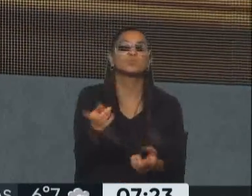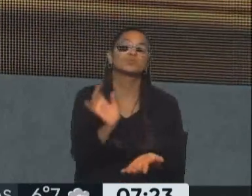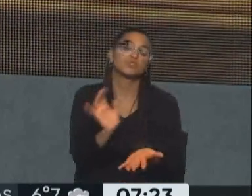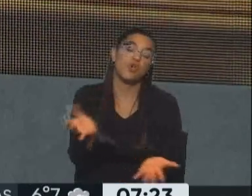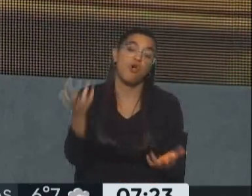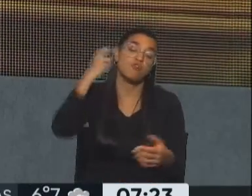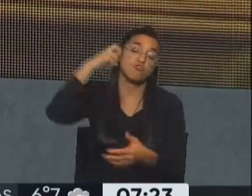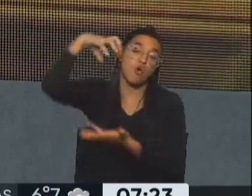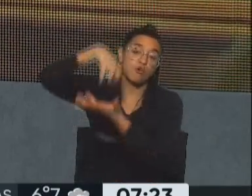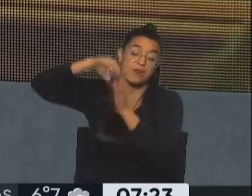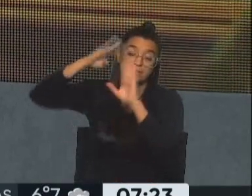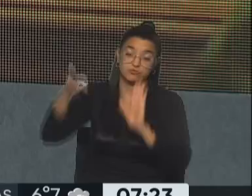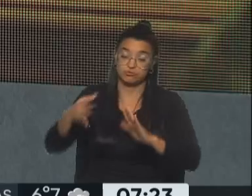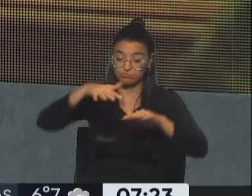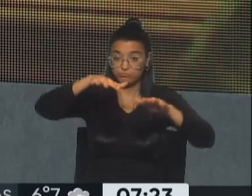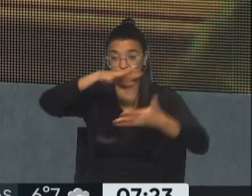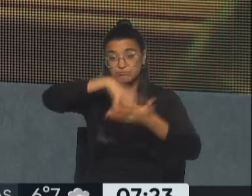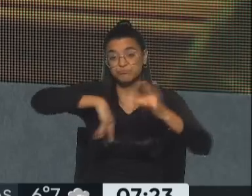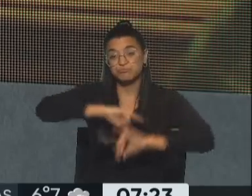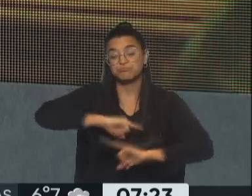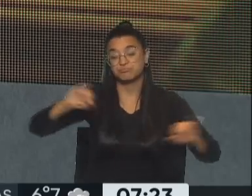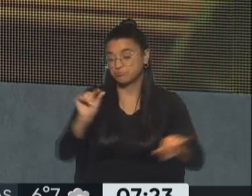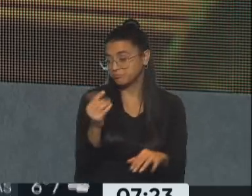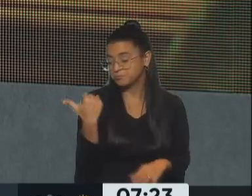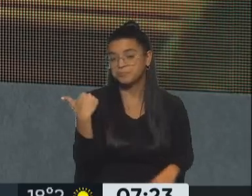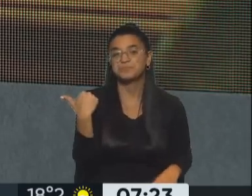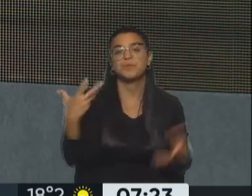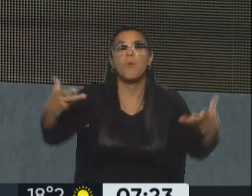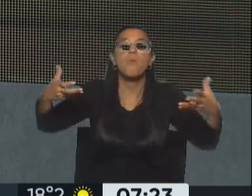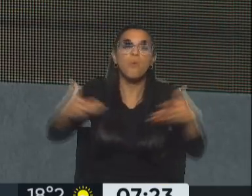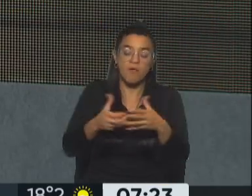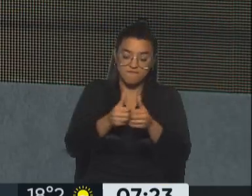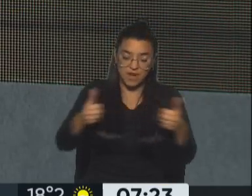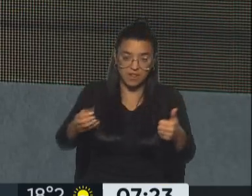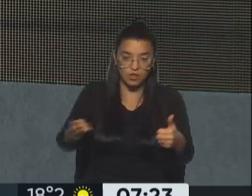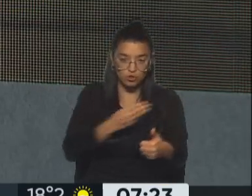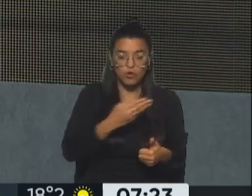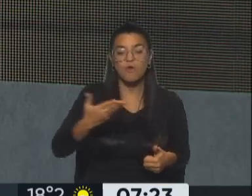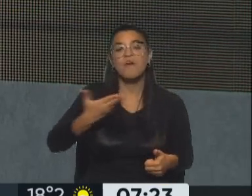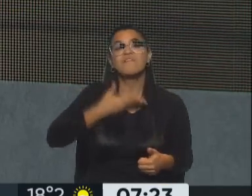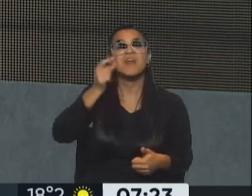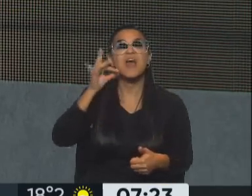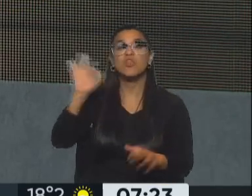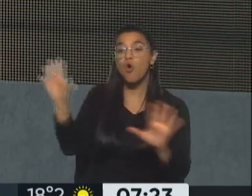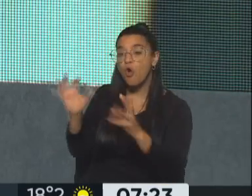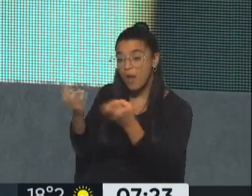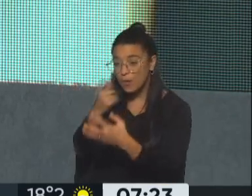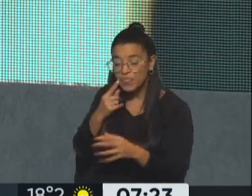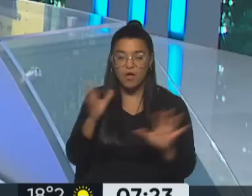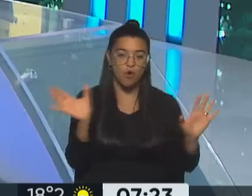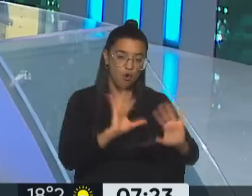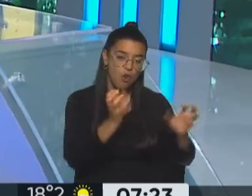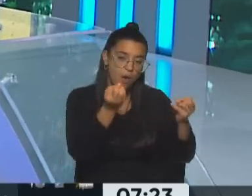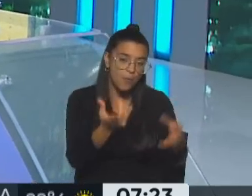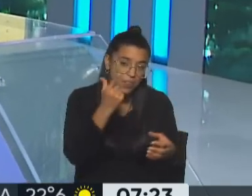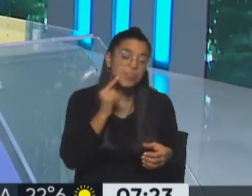a propósito de un comunicado que dio a conocer en últimas horas de la noche el interbloque del Frente de Todos. Fernando Fraquelli con el tema. ¿Qué tal, Fer? Buen día. Hola, Silvia.